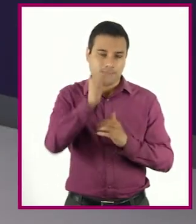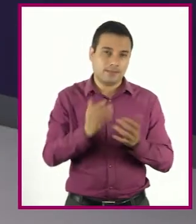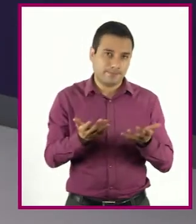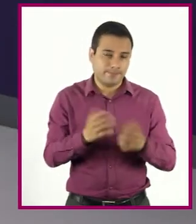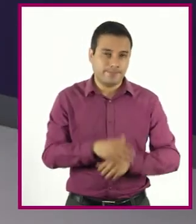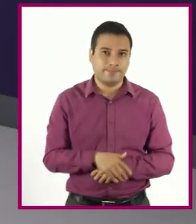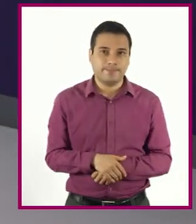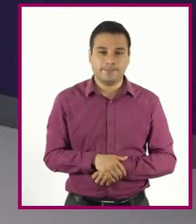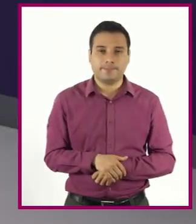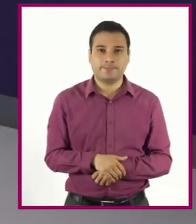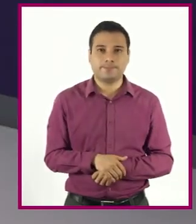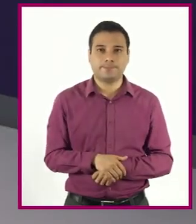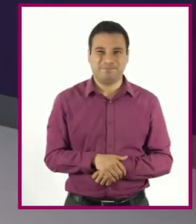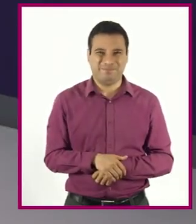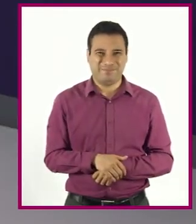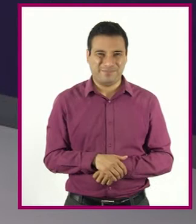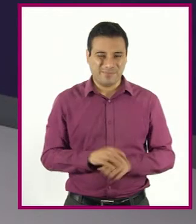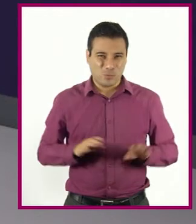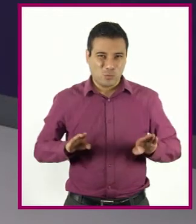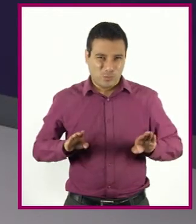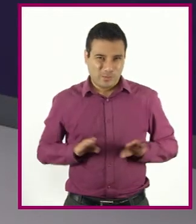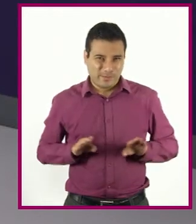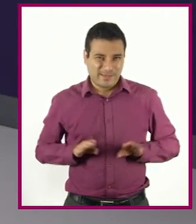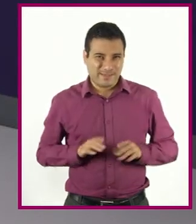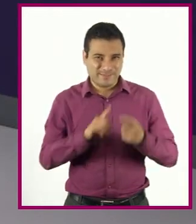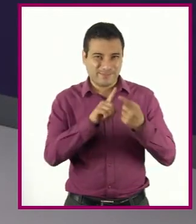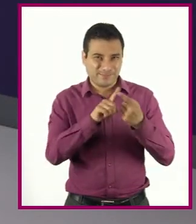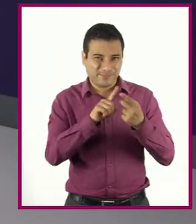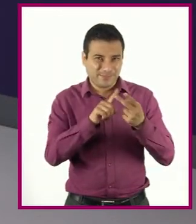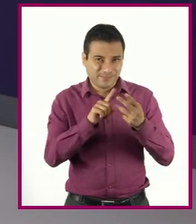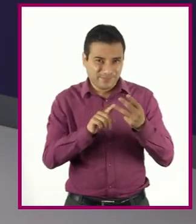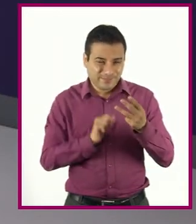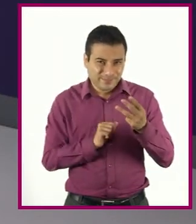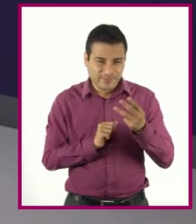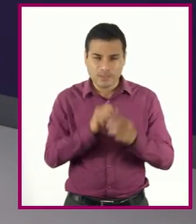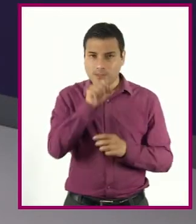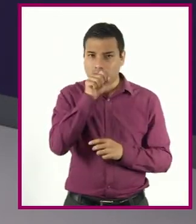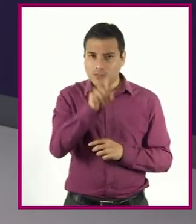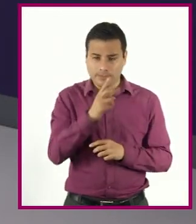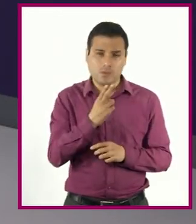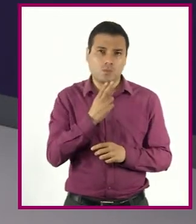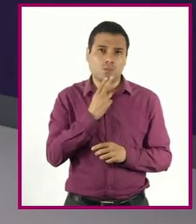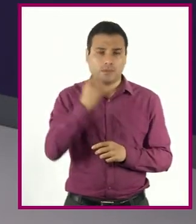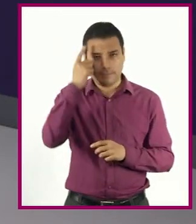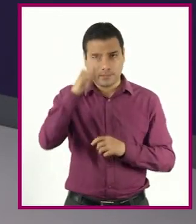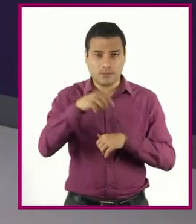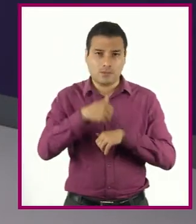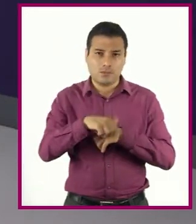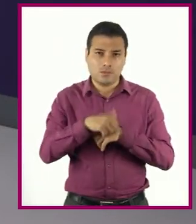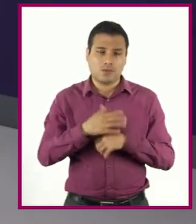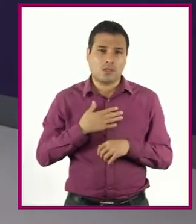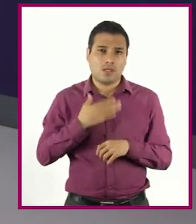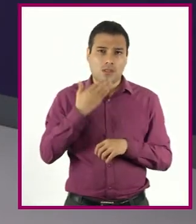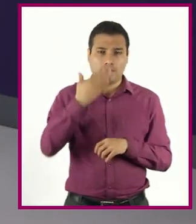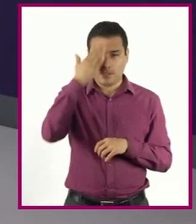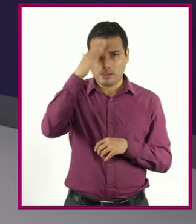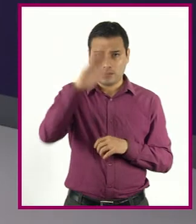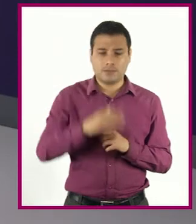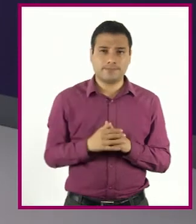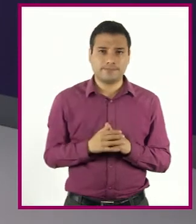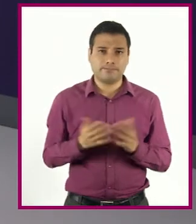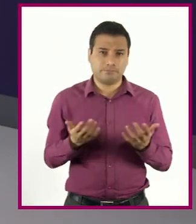La propiedad de la tricotomía también se puede emplear con expresiones algebraicas, las cuales se